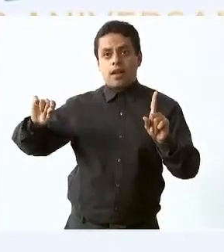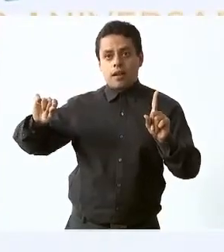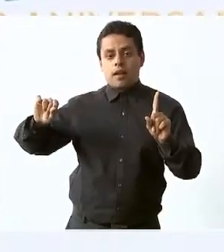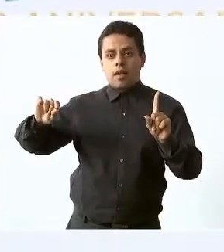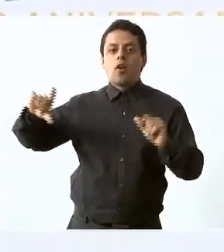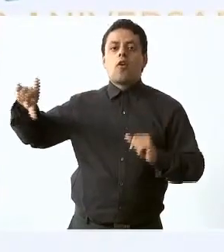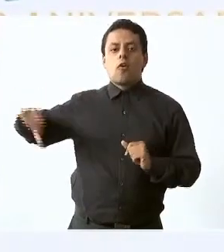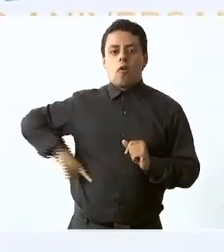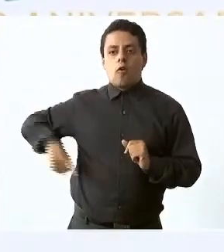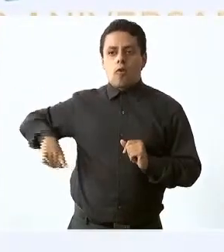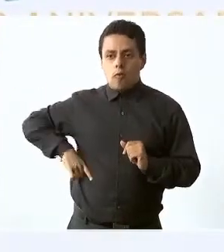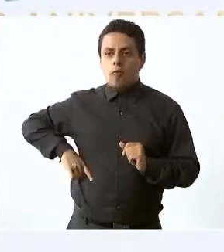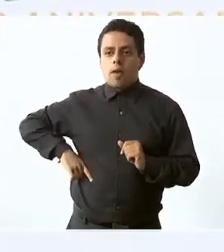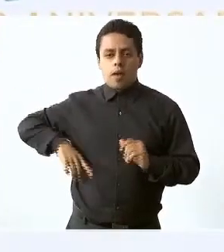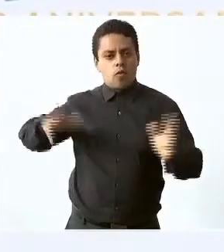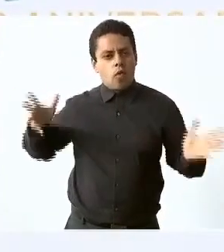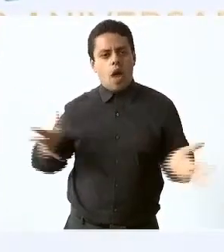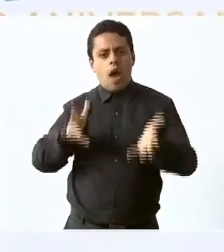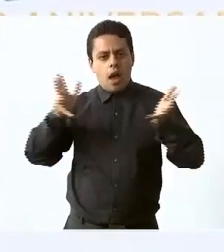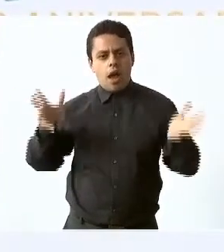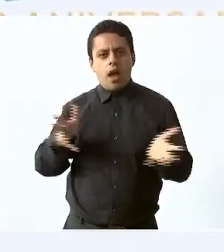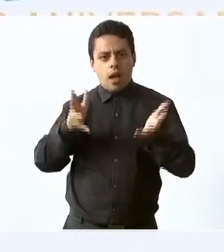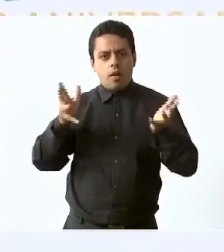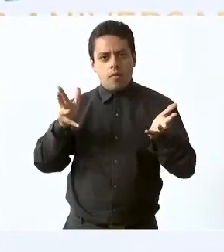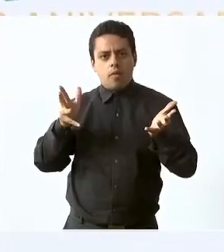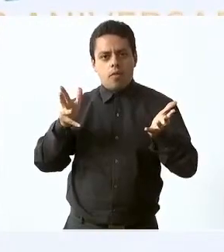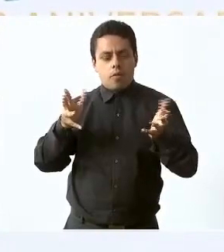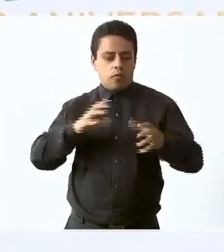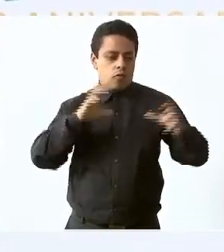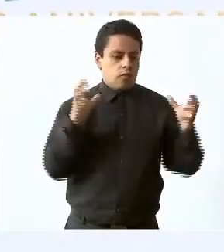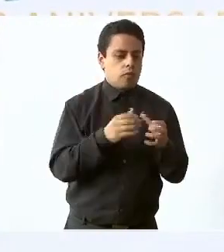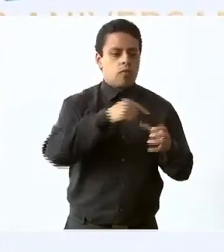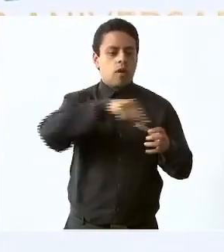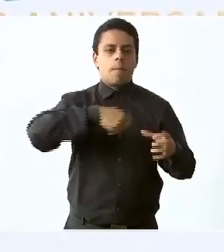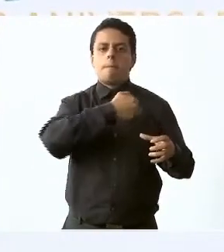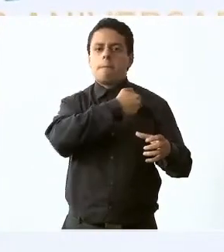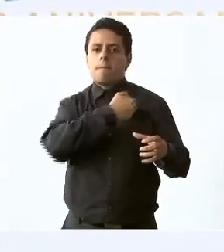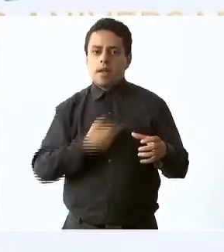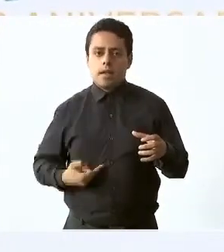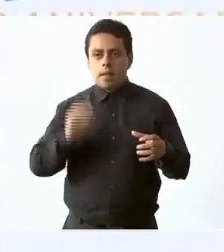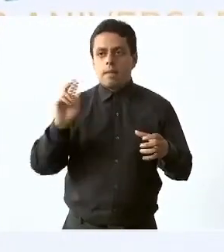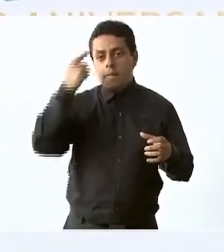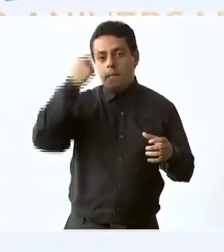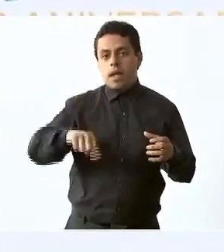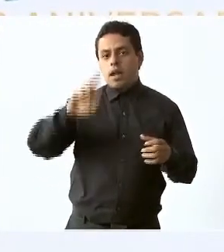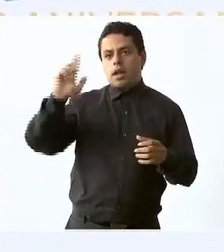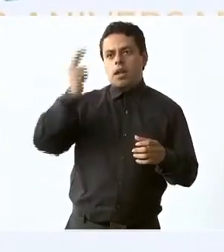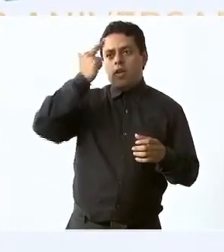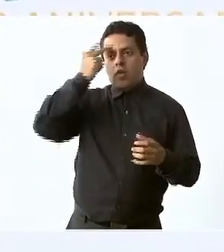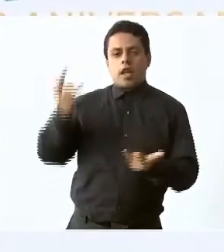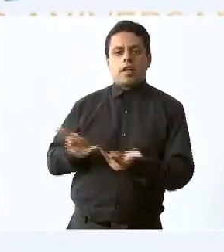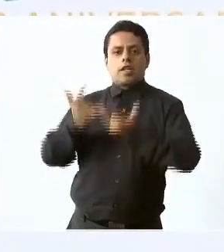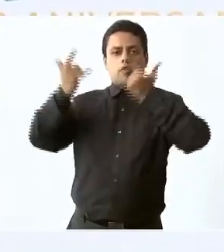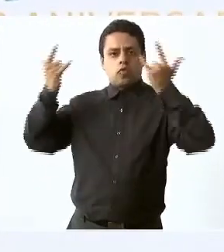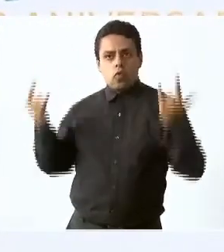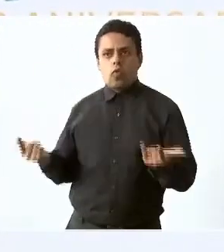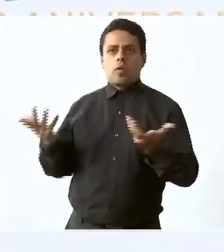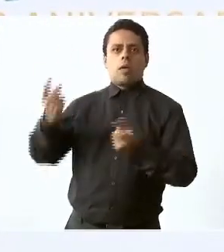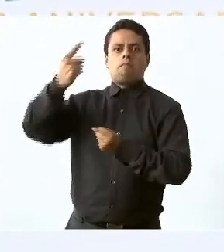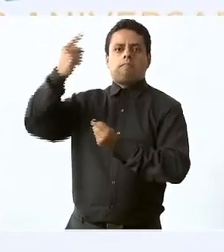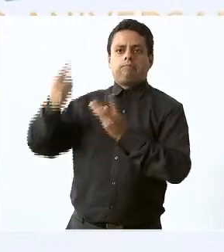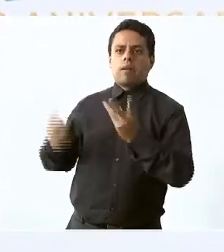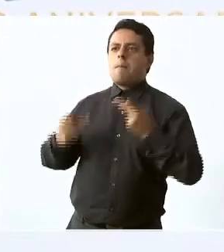el Gobierno de la República a través de la Comisión Presidencial para la conmemoración de hechos, procesos